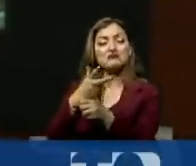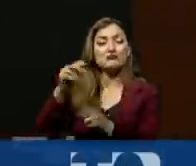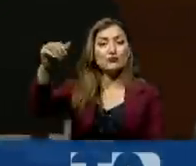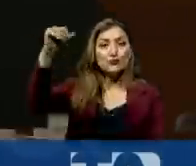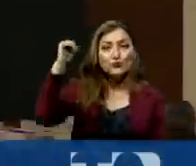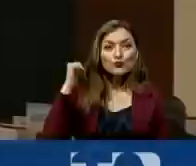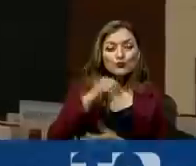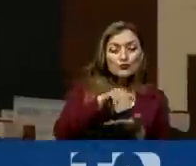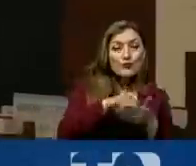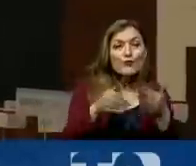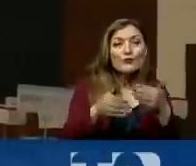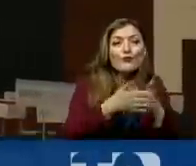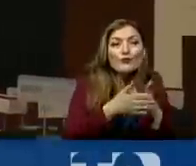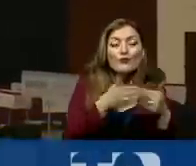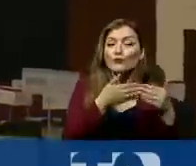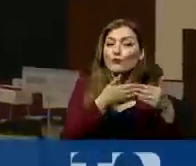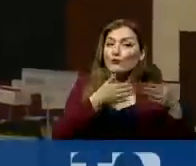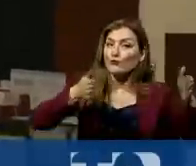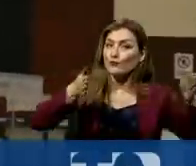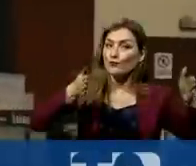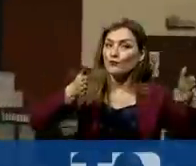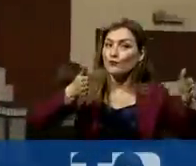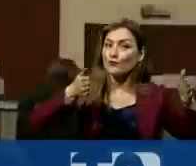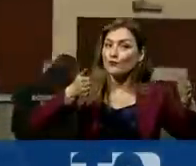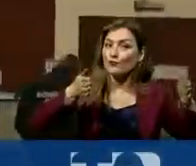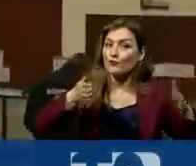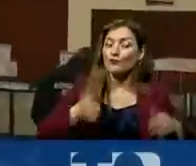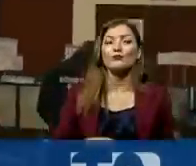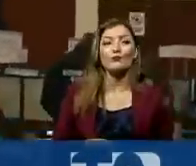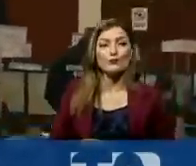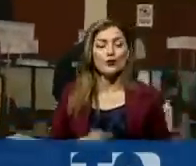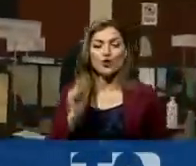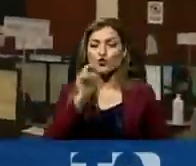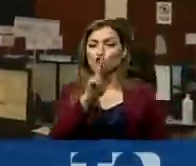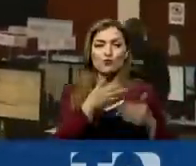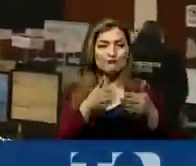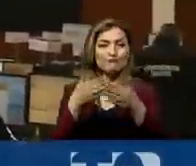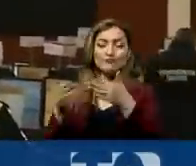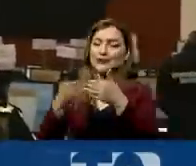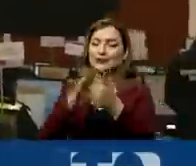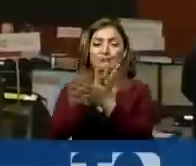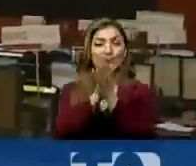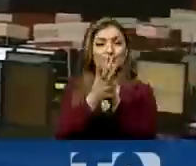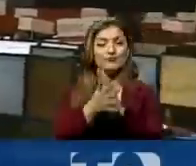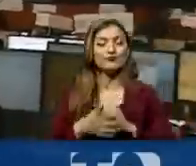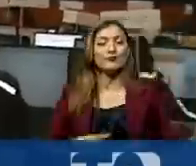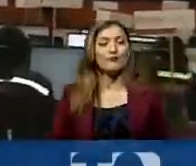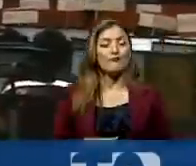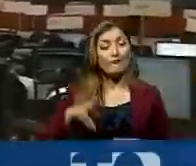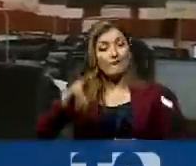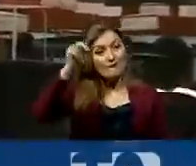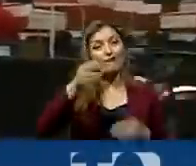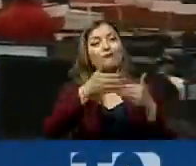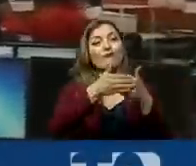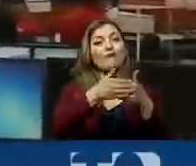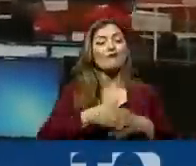ayer un cierre en machachi se está habilitado es decir ya la provincia de pichincha por la parte sur ya no tenemos complicaciones y en la parte